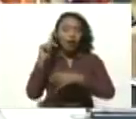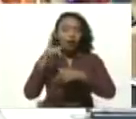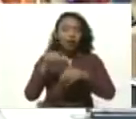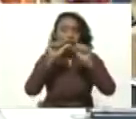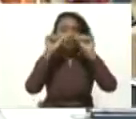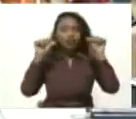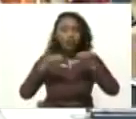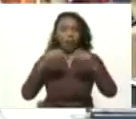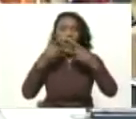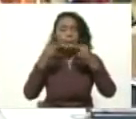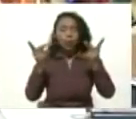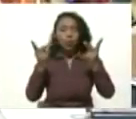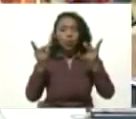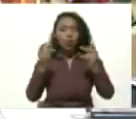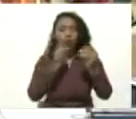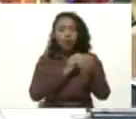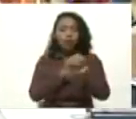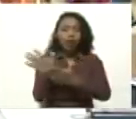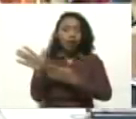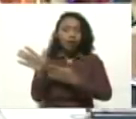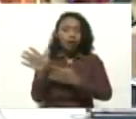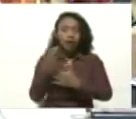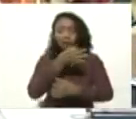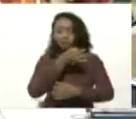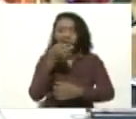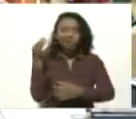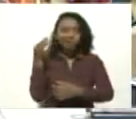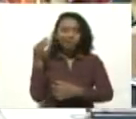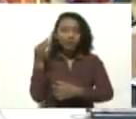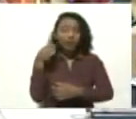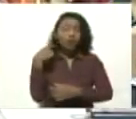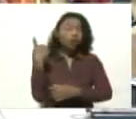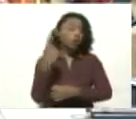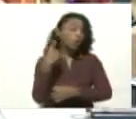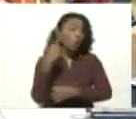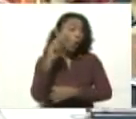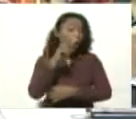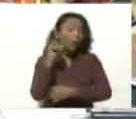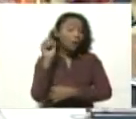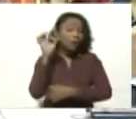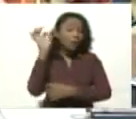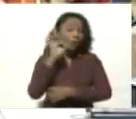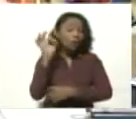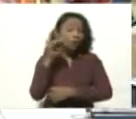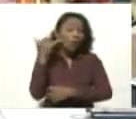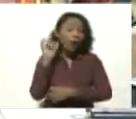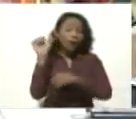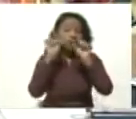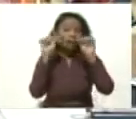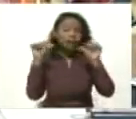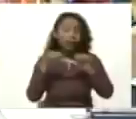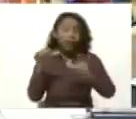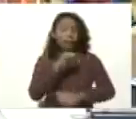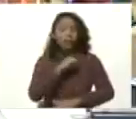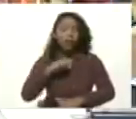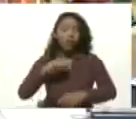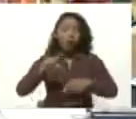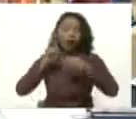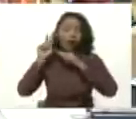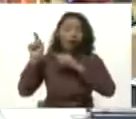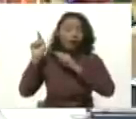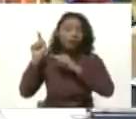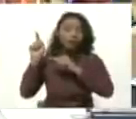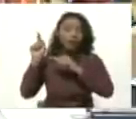sistema público, gratuito y de calidad, y solo un 20% está en el sistema privado. Ese es el